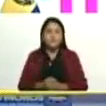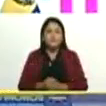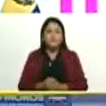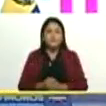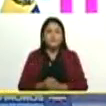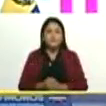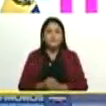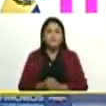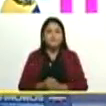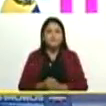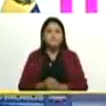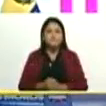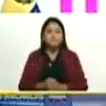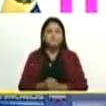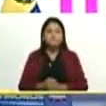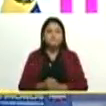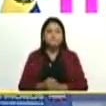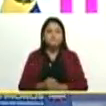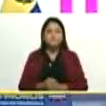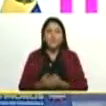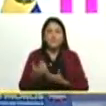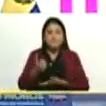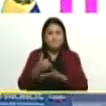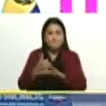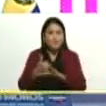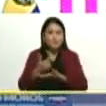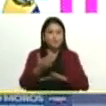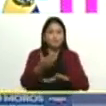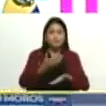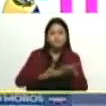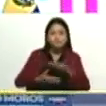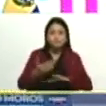cooperación, la pugna por un mundo